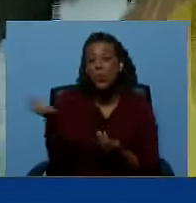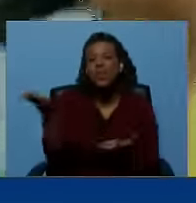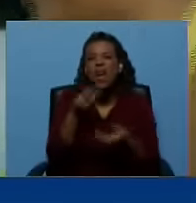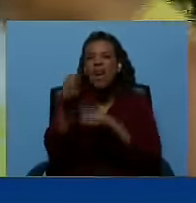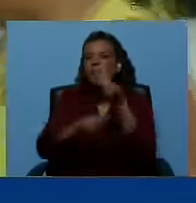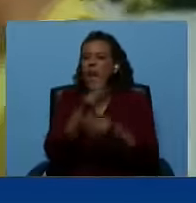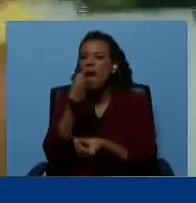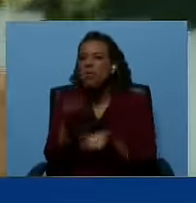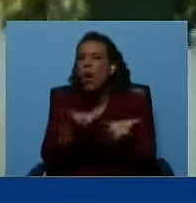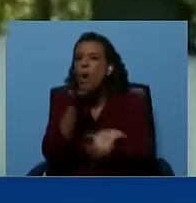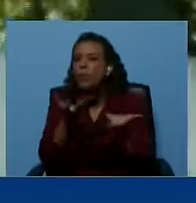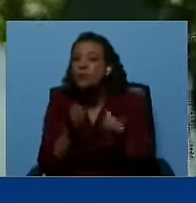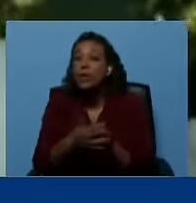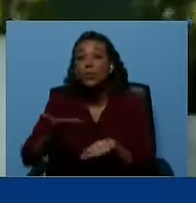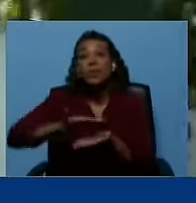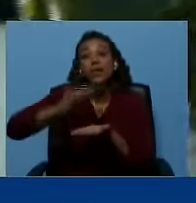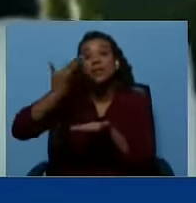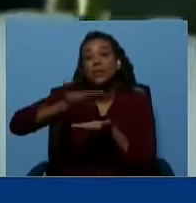preparando por